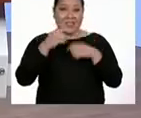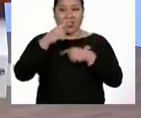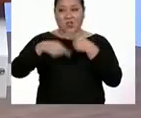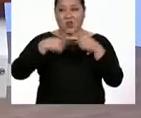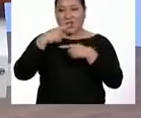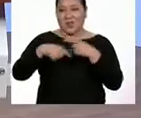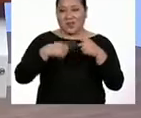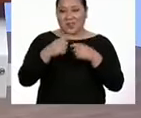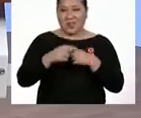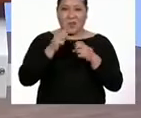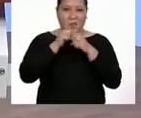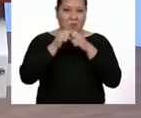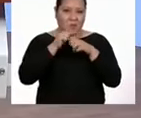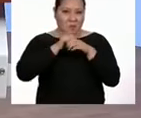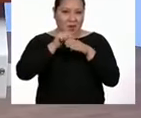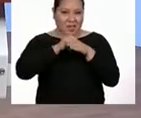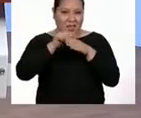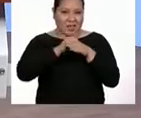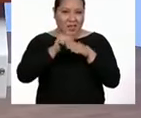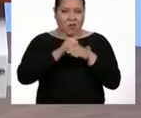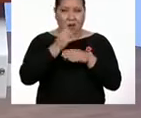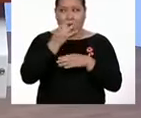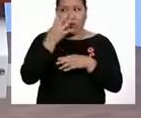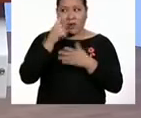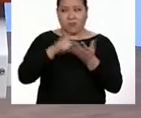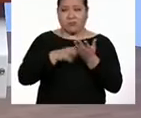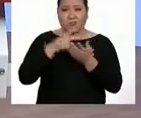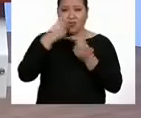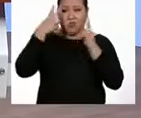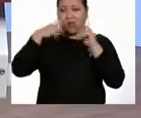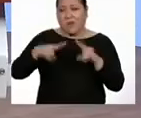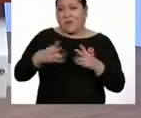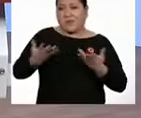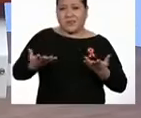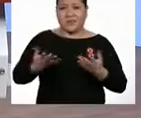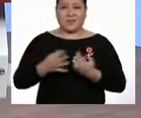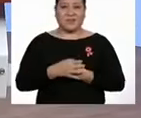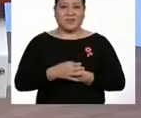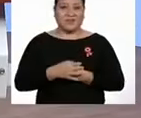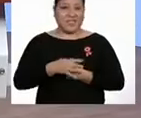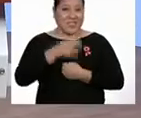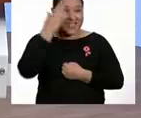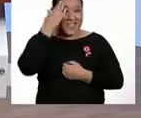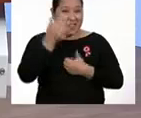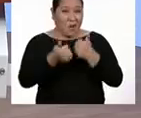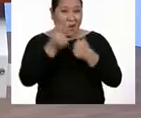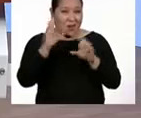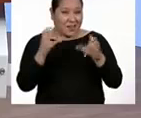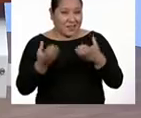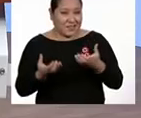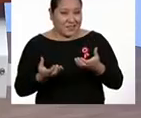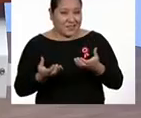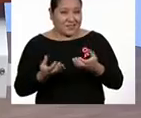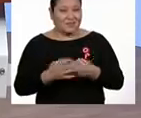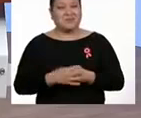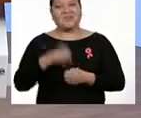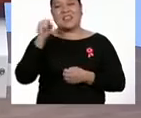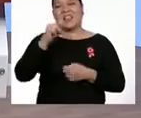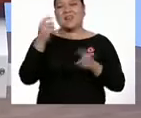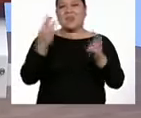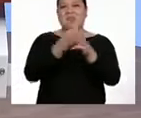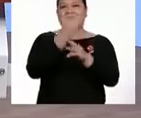los días ponemos en práctica, aunque a veces sin darnos cuenta que lo hacemos. ¿Saben de qué les hablo?